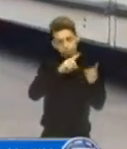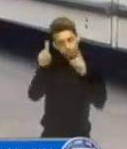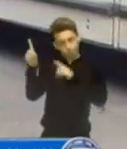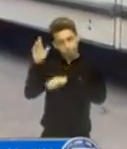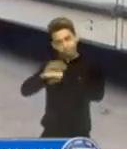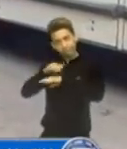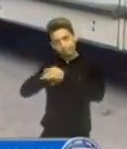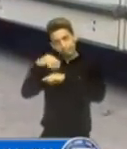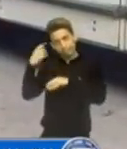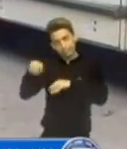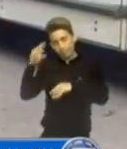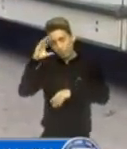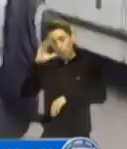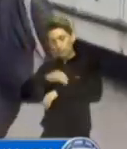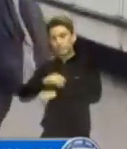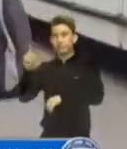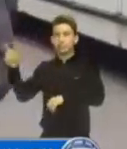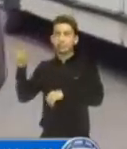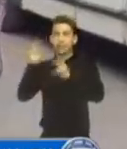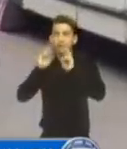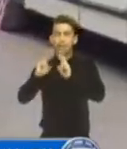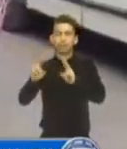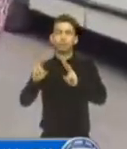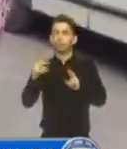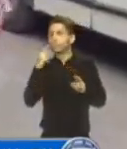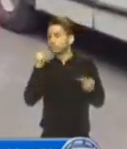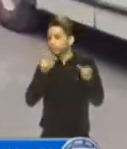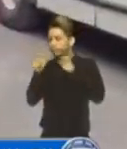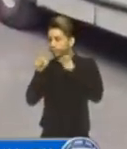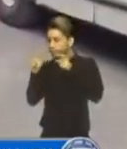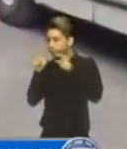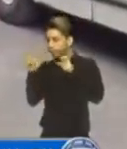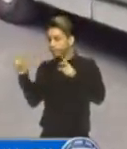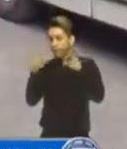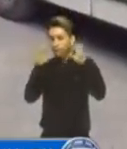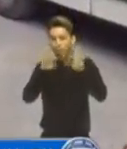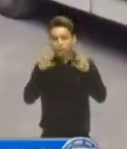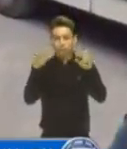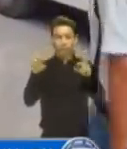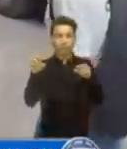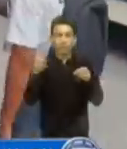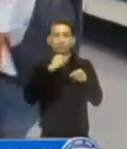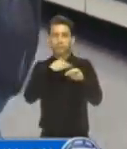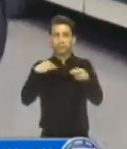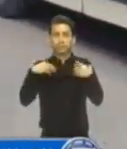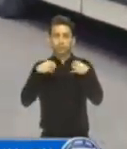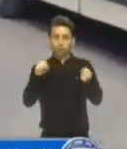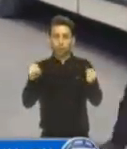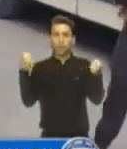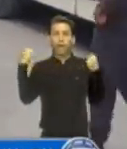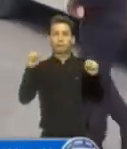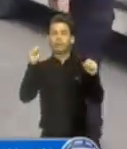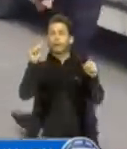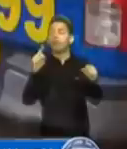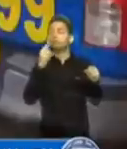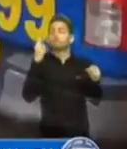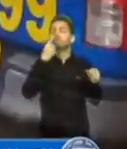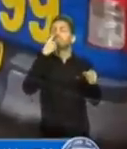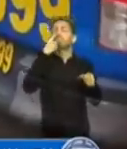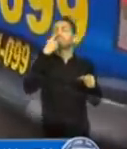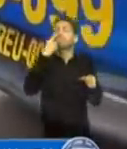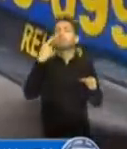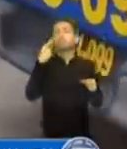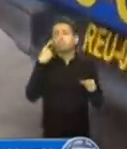del citado municipio, donde se coordinó con el personal de salud para realizarles pruebas de hisopados para verificar